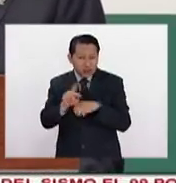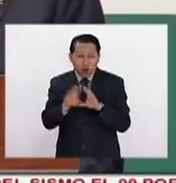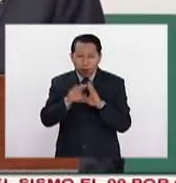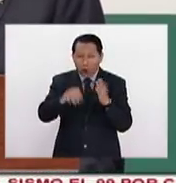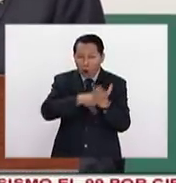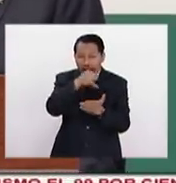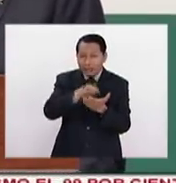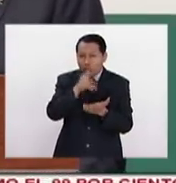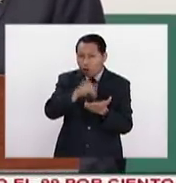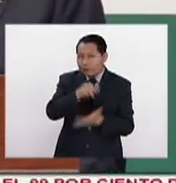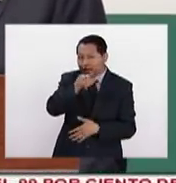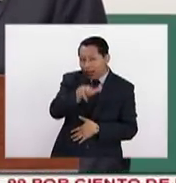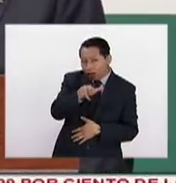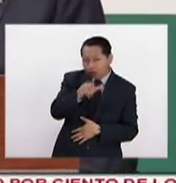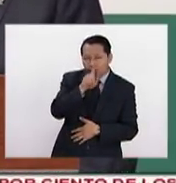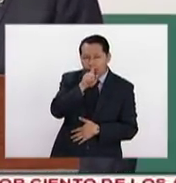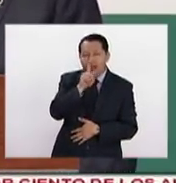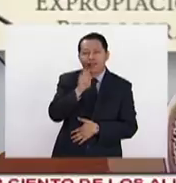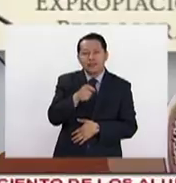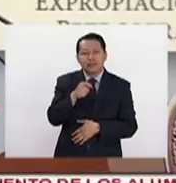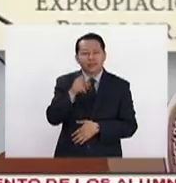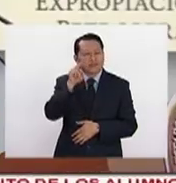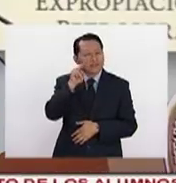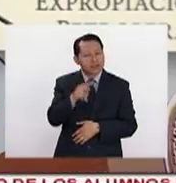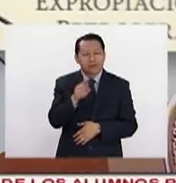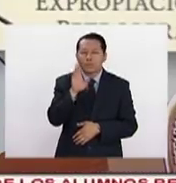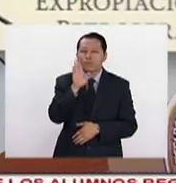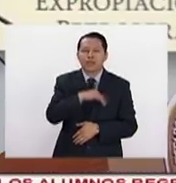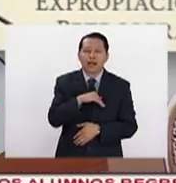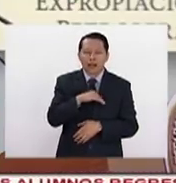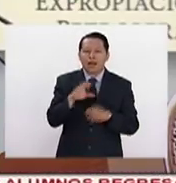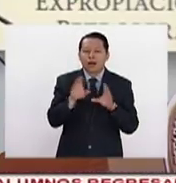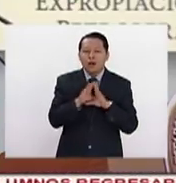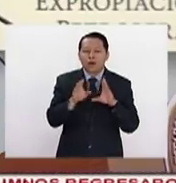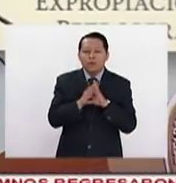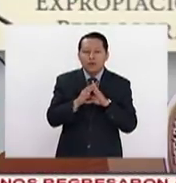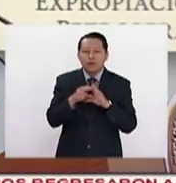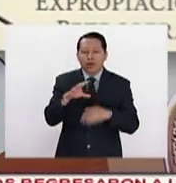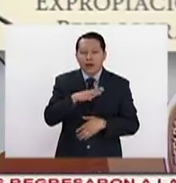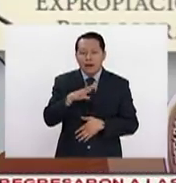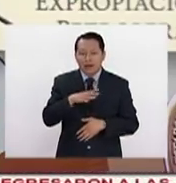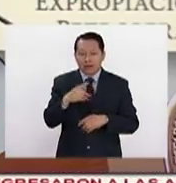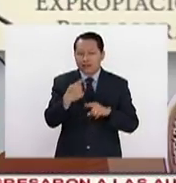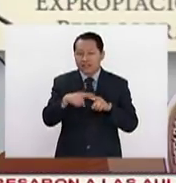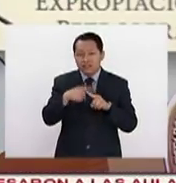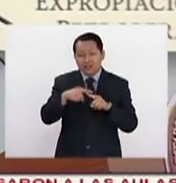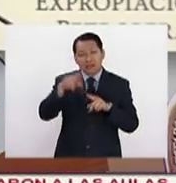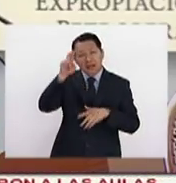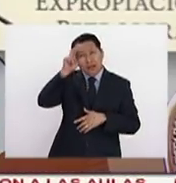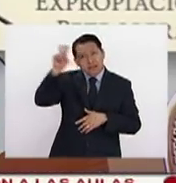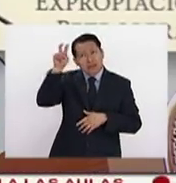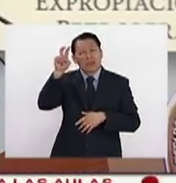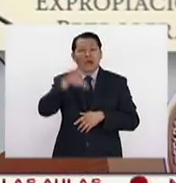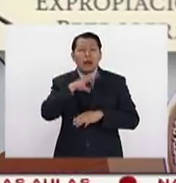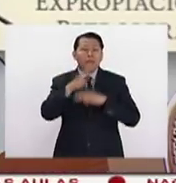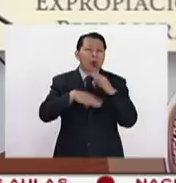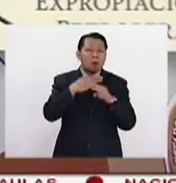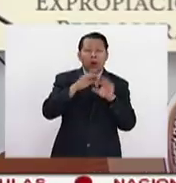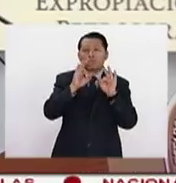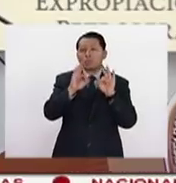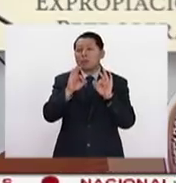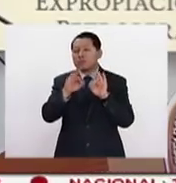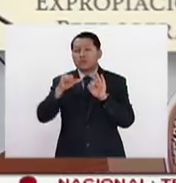en el 2018 es una visión suicida, por más que la añoranza nos muestre mundos ideales en el